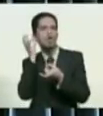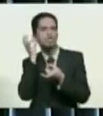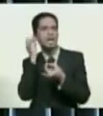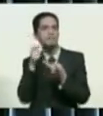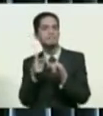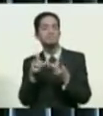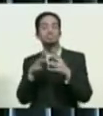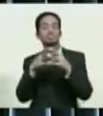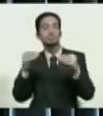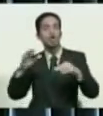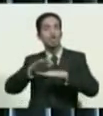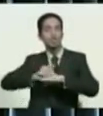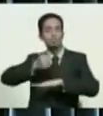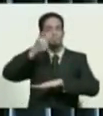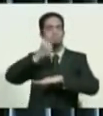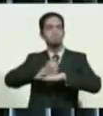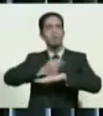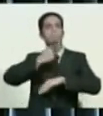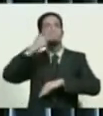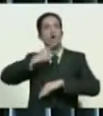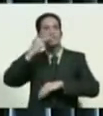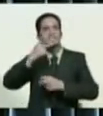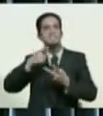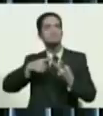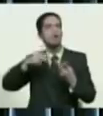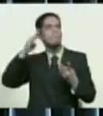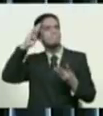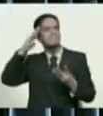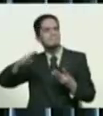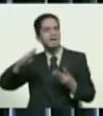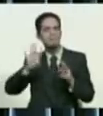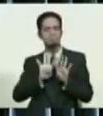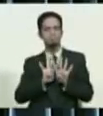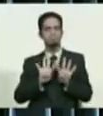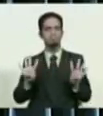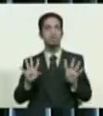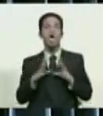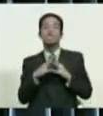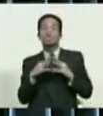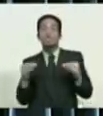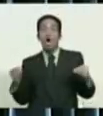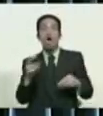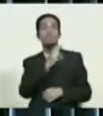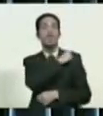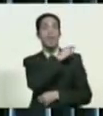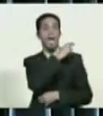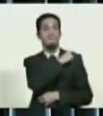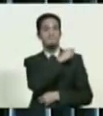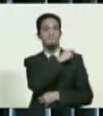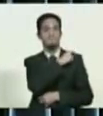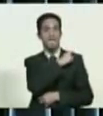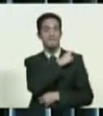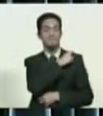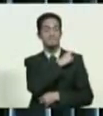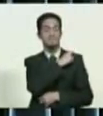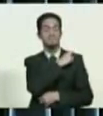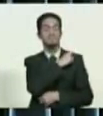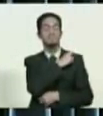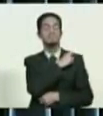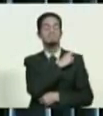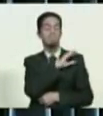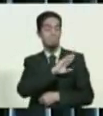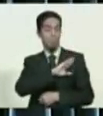mando político y el alto mando militar, todos los jefes de los componentes de nuestra Fuerza Armada